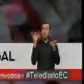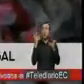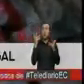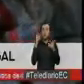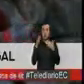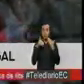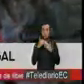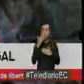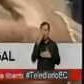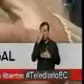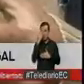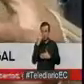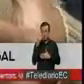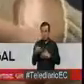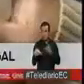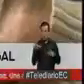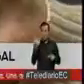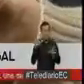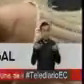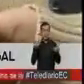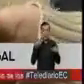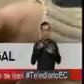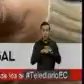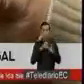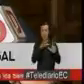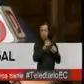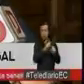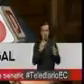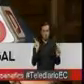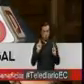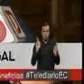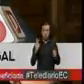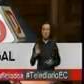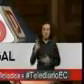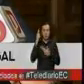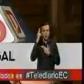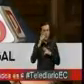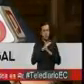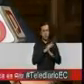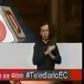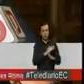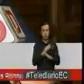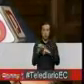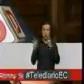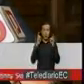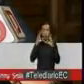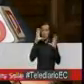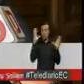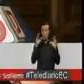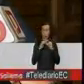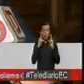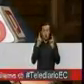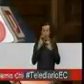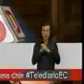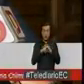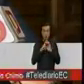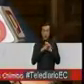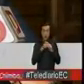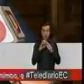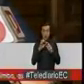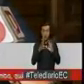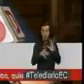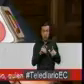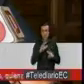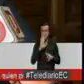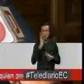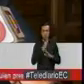todos, y la idea es evitar a los ilegales. Con las Fuerzas Armadas, justamente para controlar todos los temas de minería ilegal, no solo para